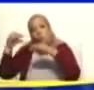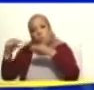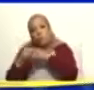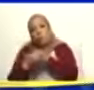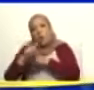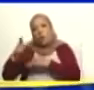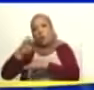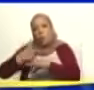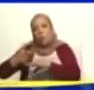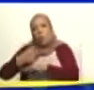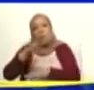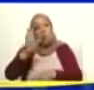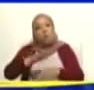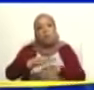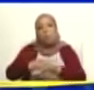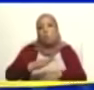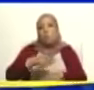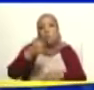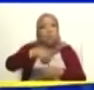que no vote.